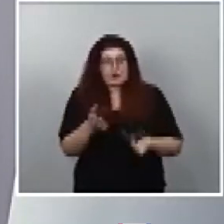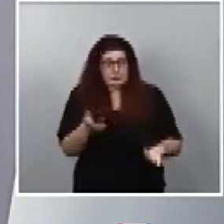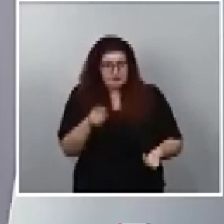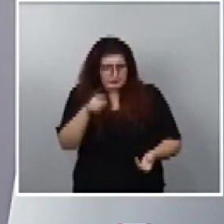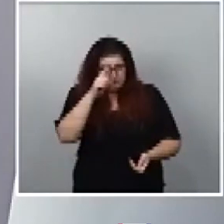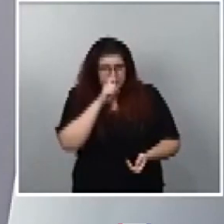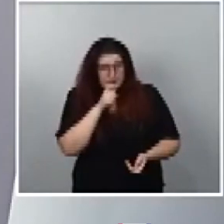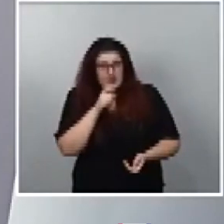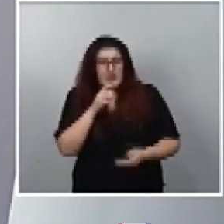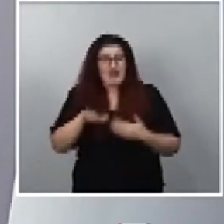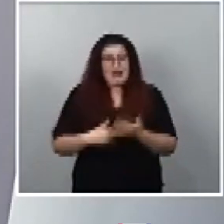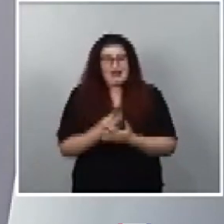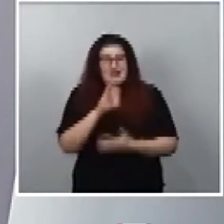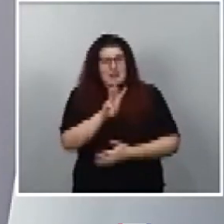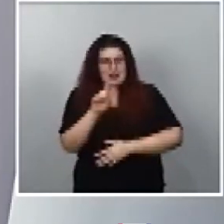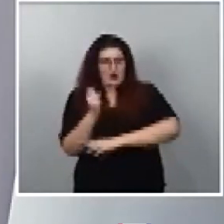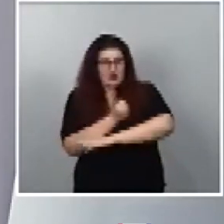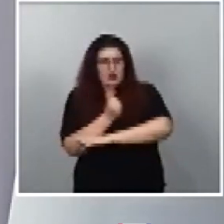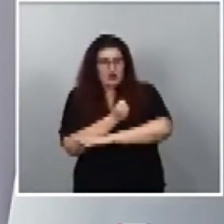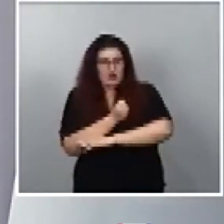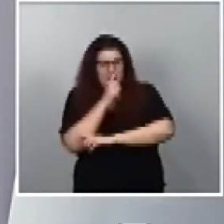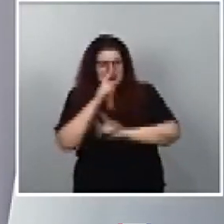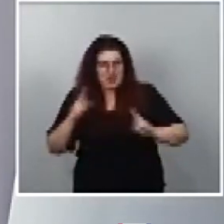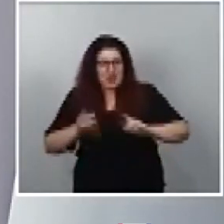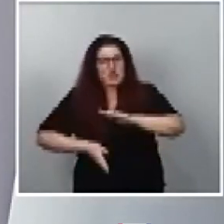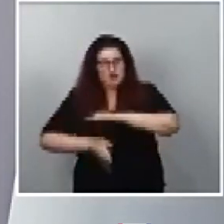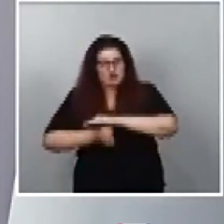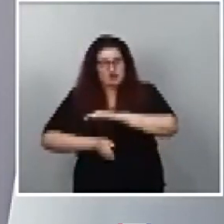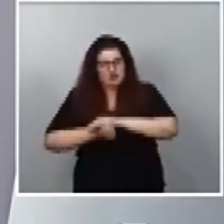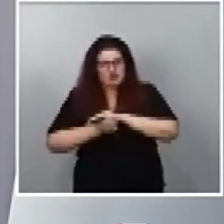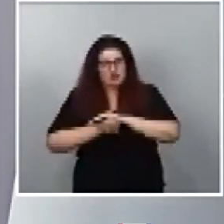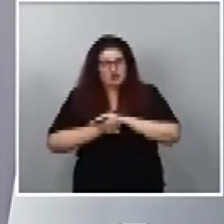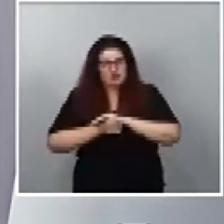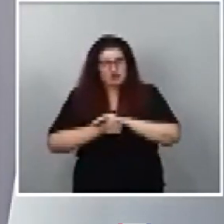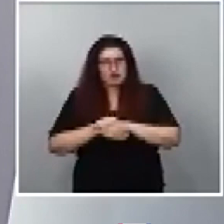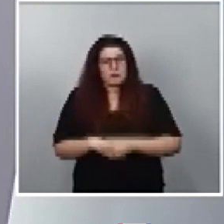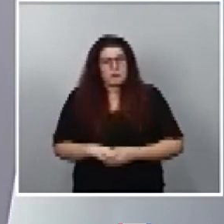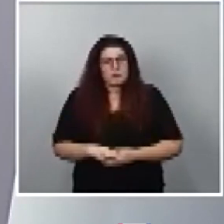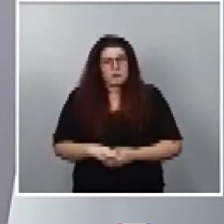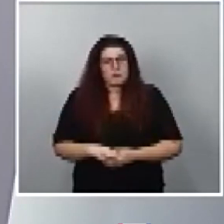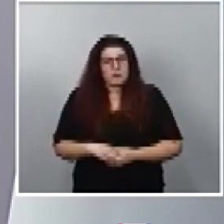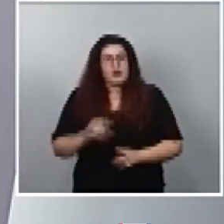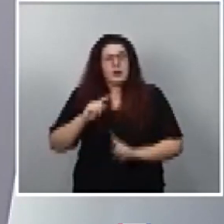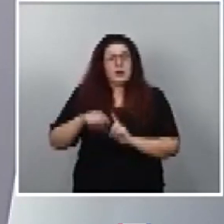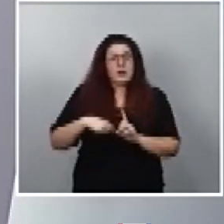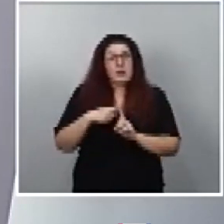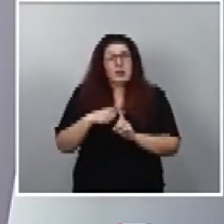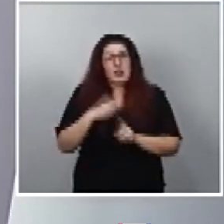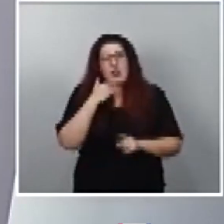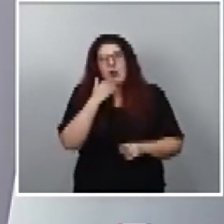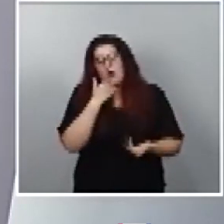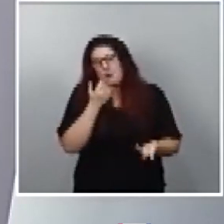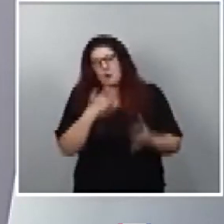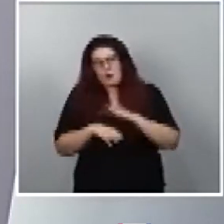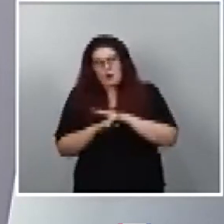eh Hasta el 31 de diciembre de este mismo año y en donde siguen vigentes algunas materias como la la